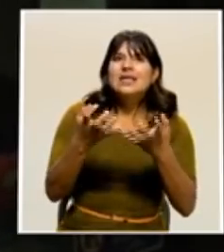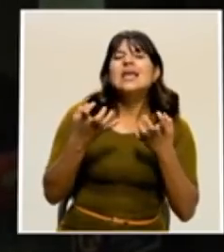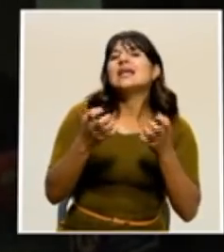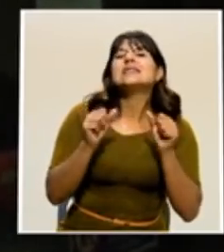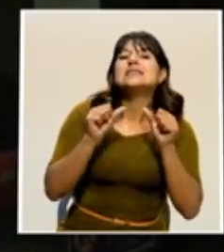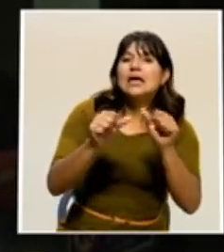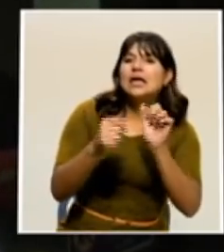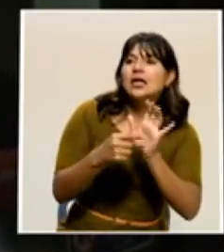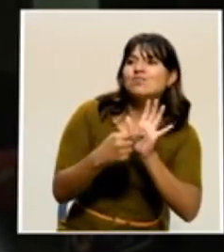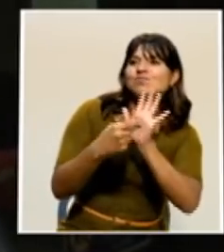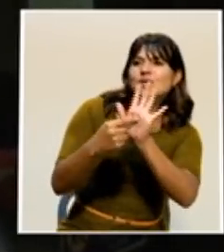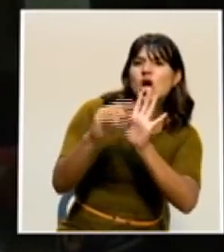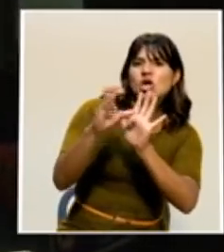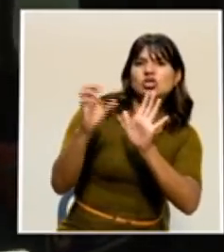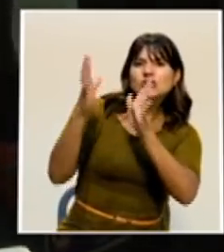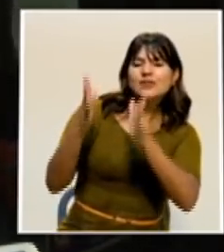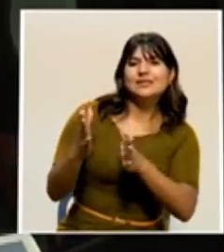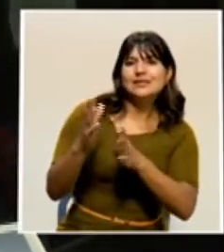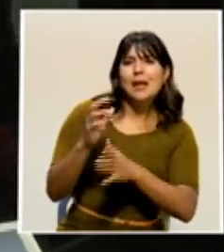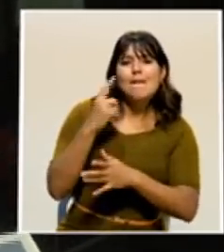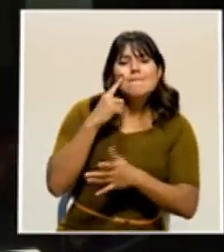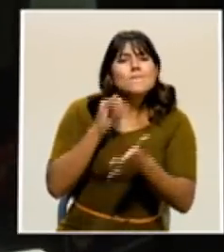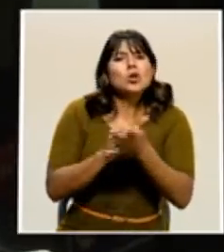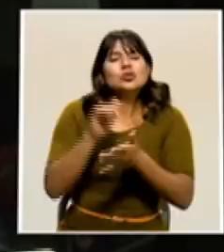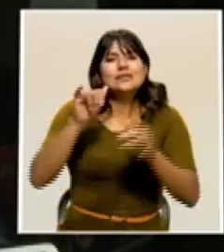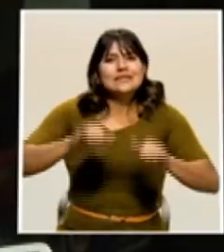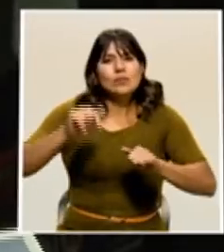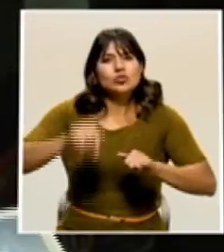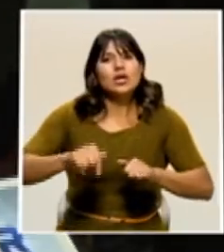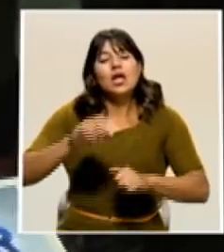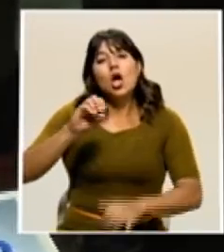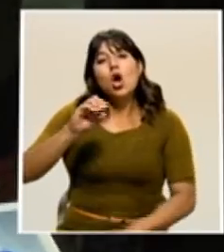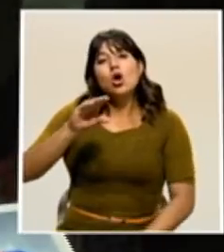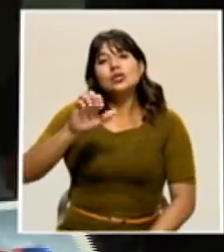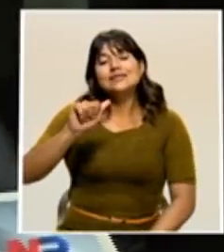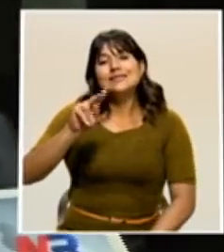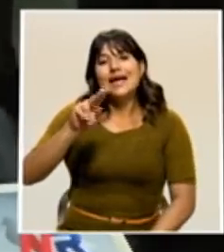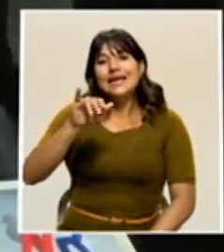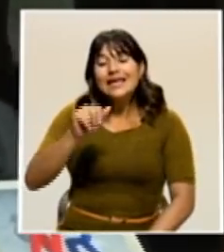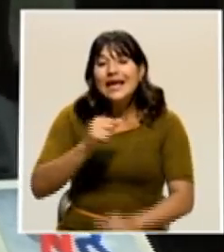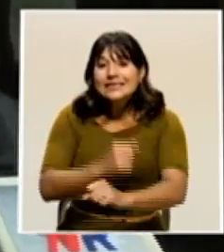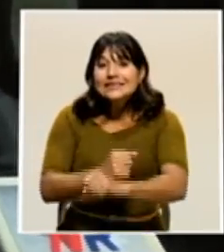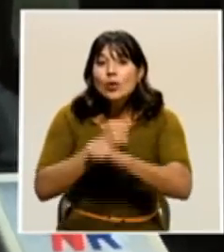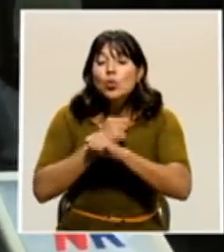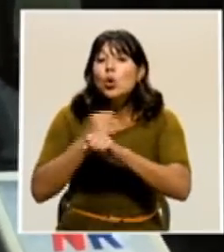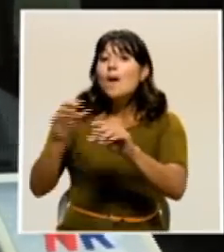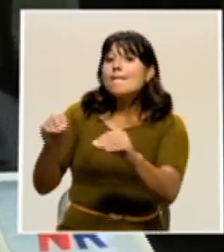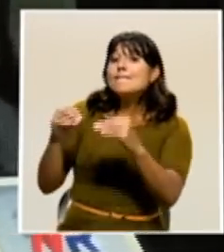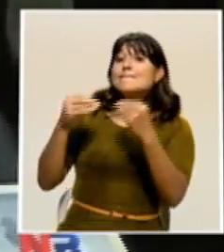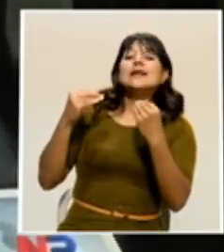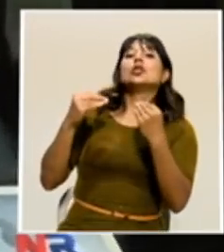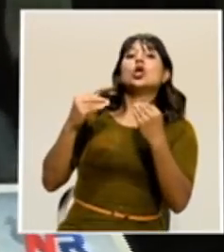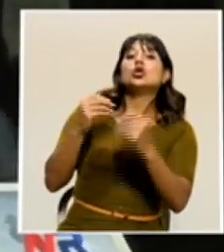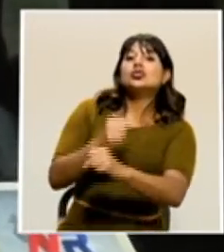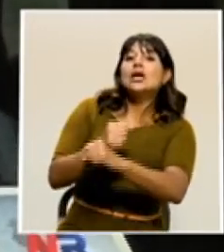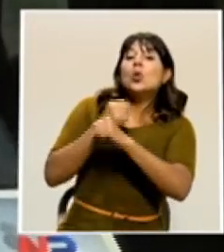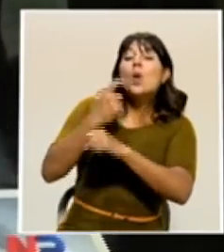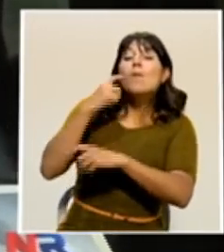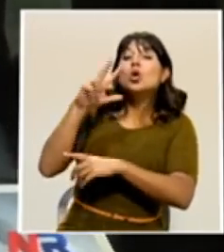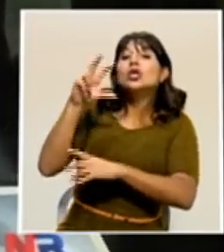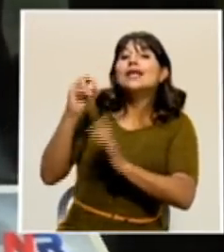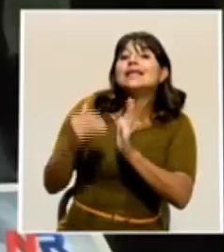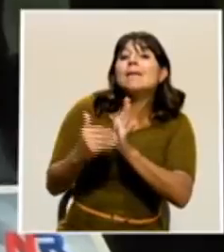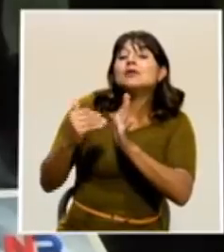costarricenses. Eso es todo lo que estamos aquí. Oceánica de Seguros vendió un seguro de 30 millones de